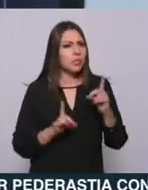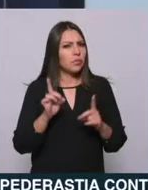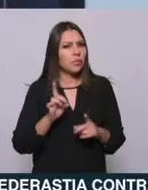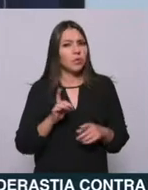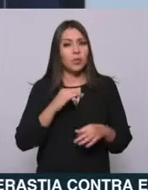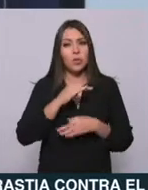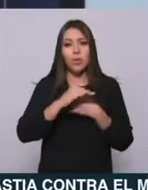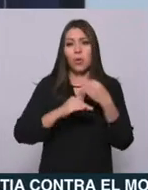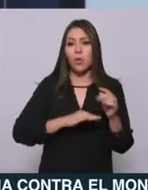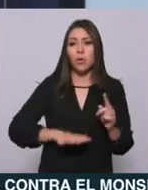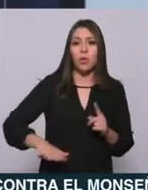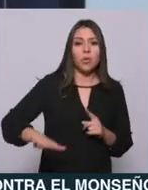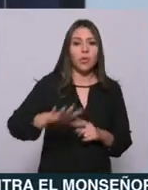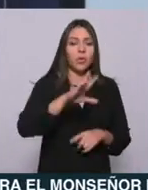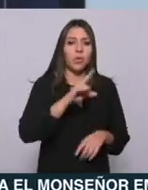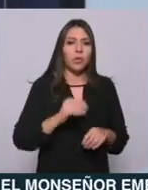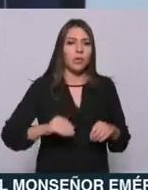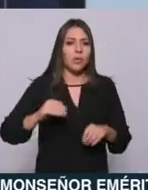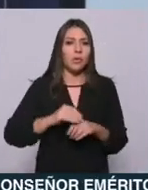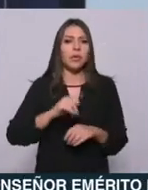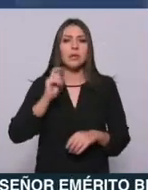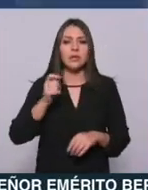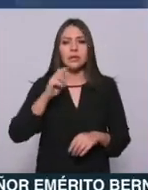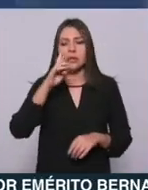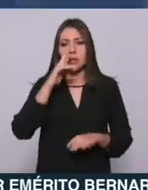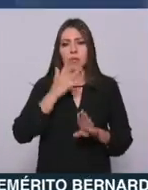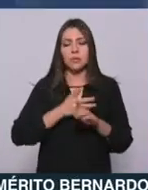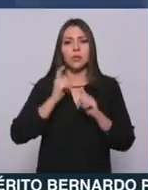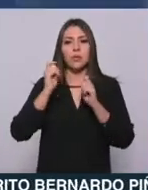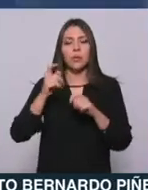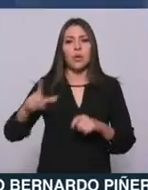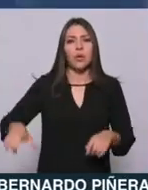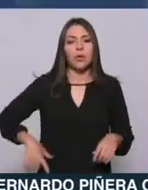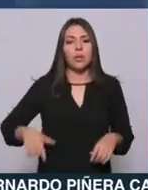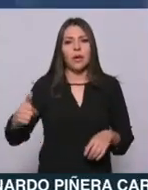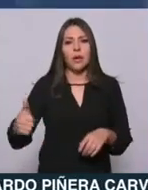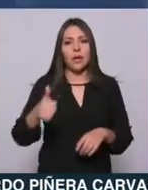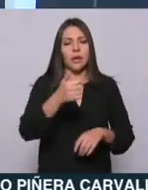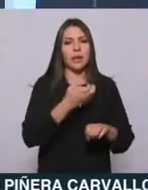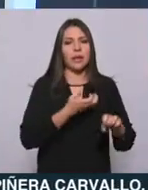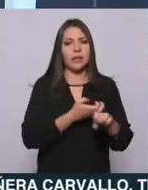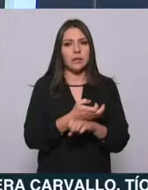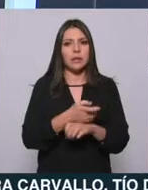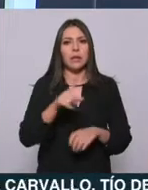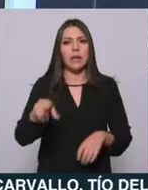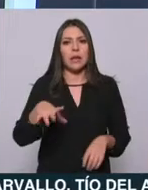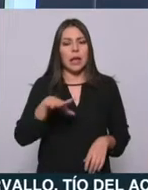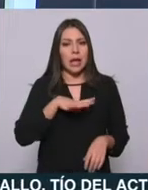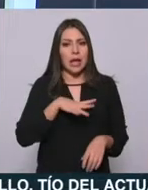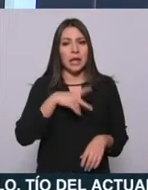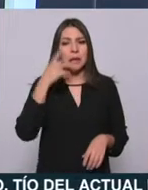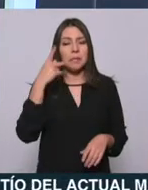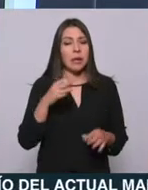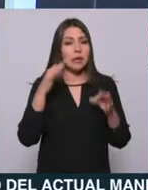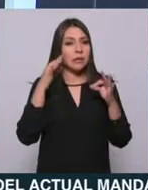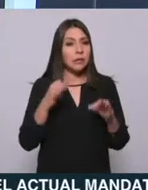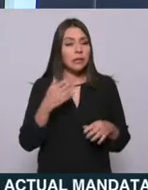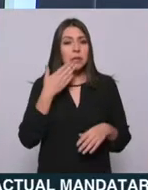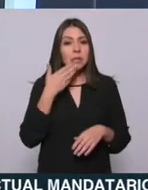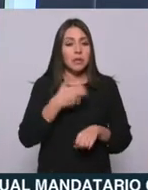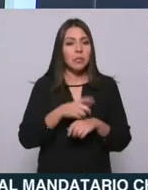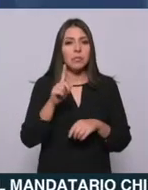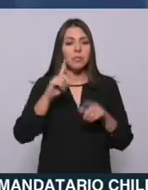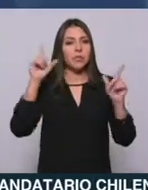todos los casos se aplica y corresponde a los gobiernos estatales, en donde se tiene, pero no necesariamente la cifra se